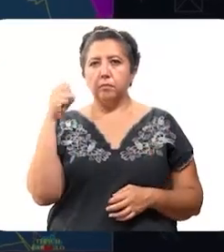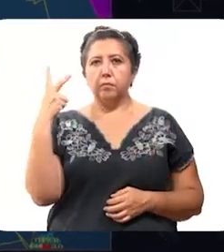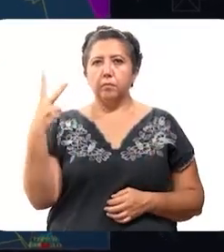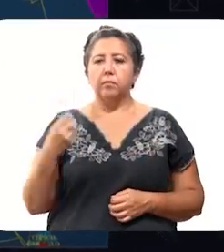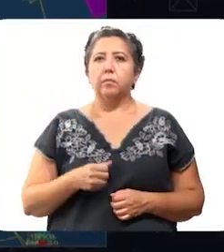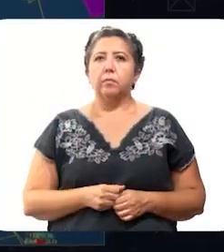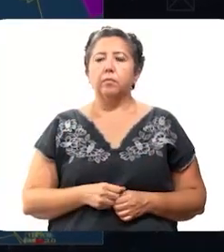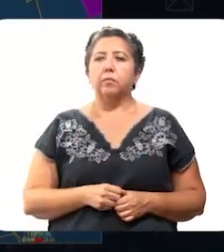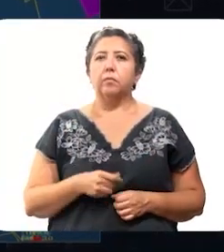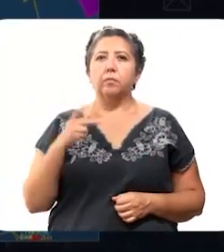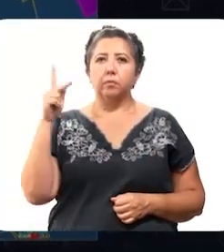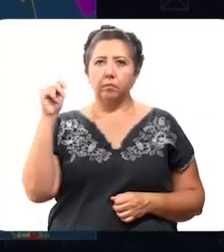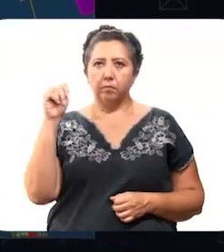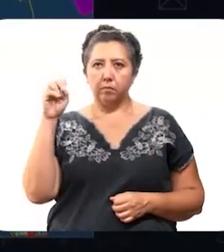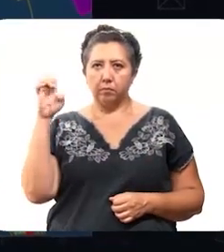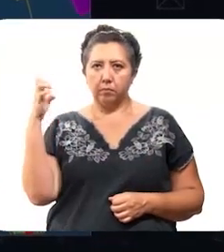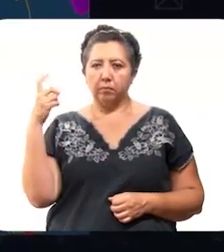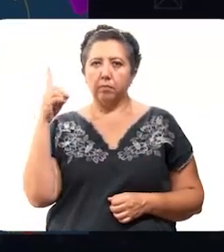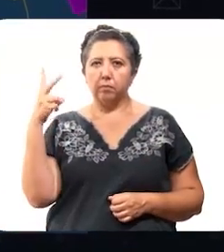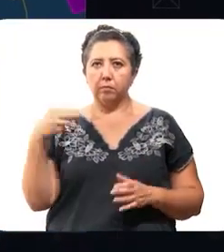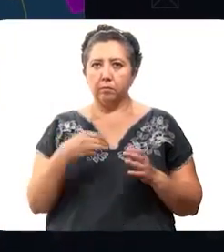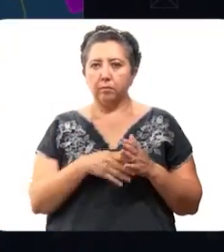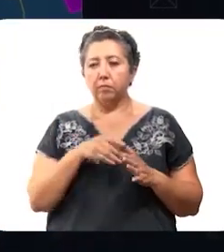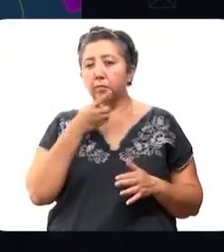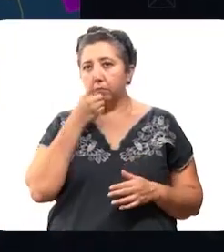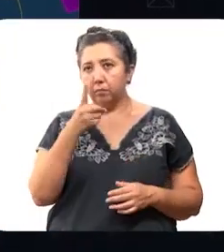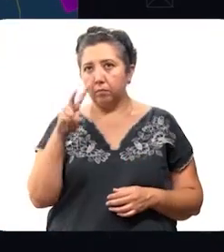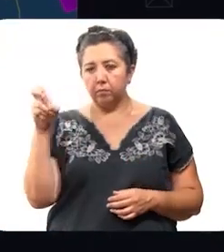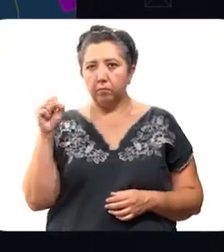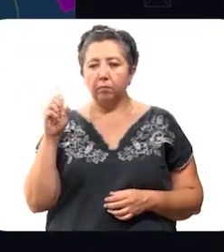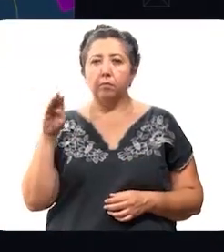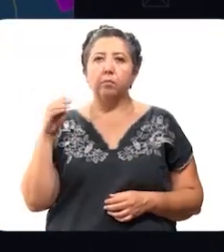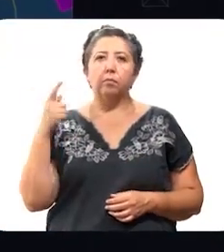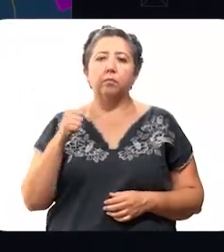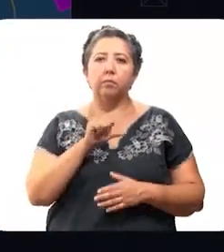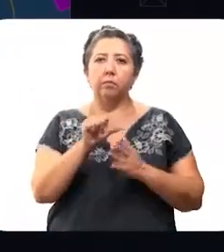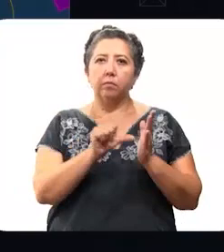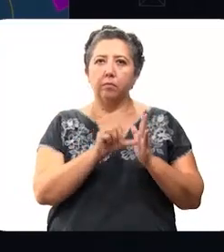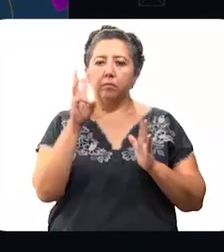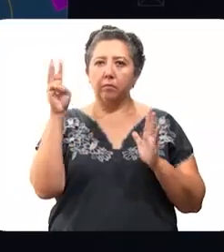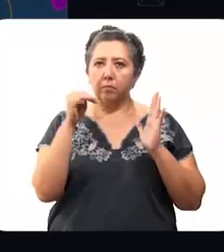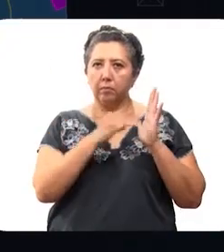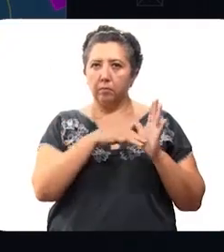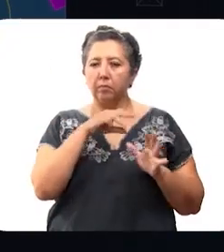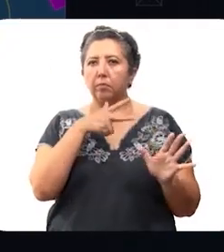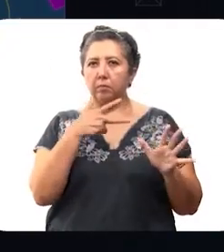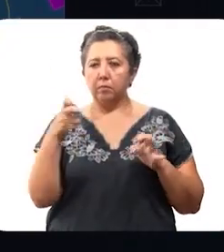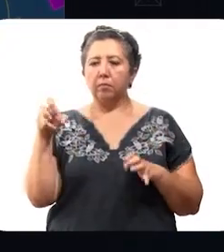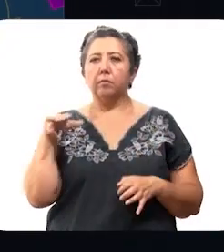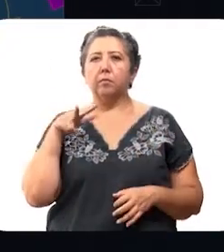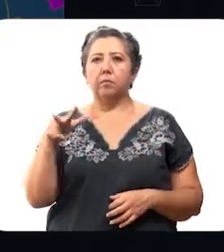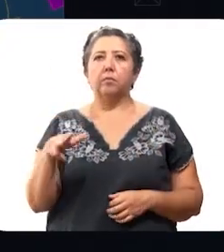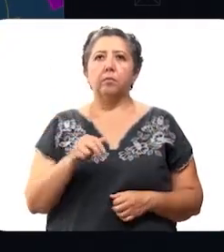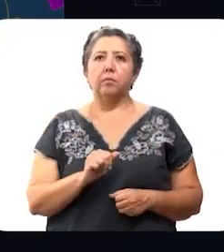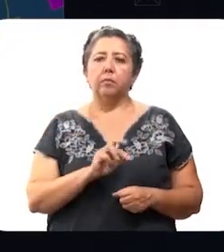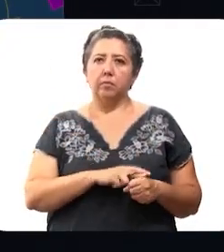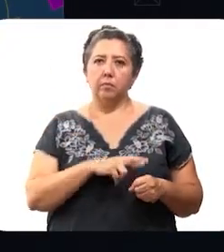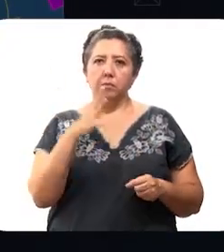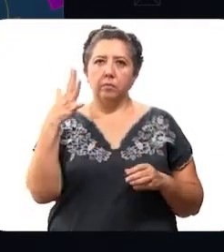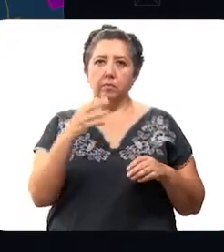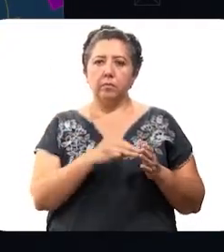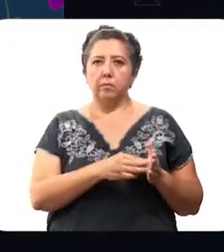10.762, en la zona oriente 10.293, en la zona centro 3.818, en la zona